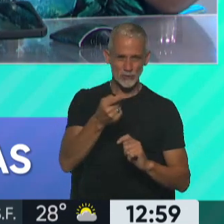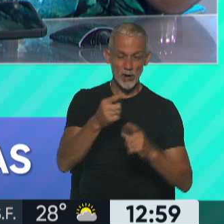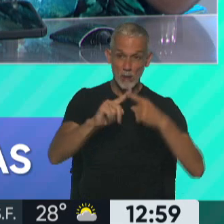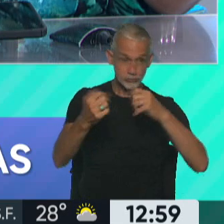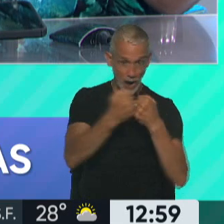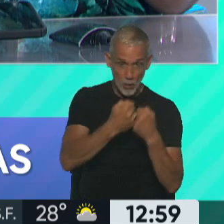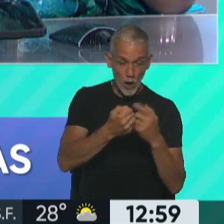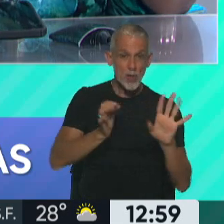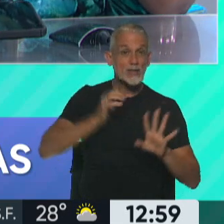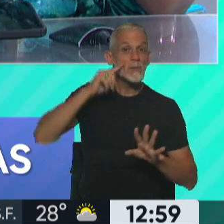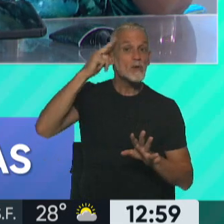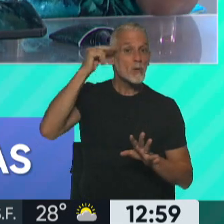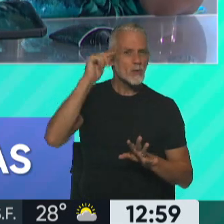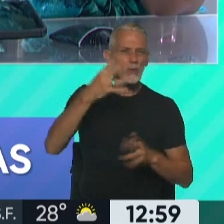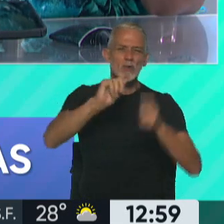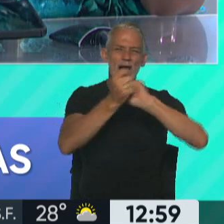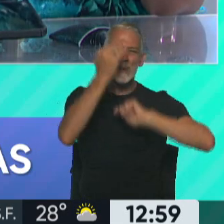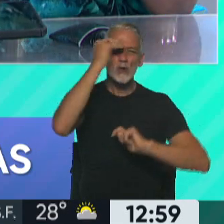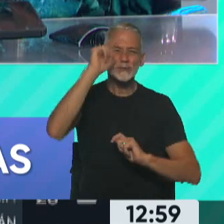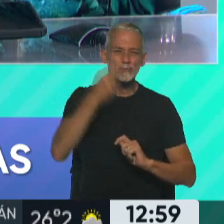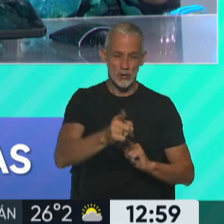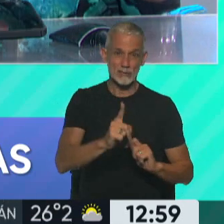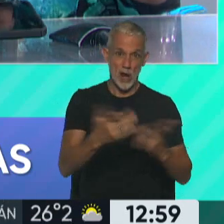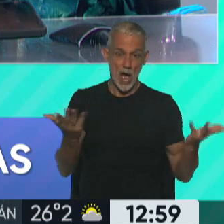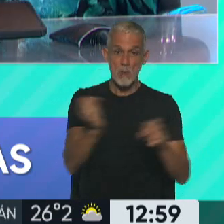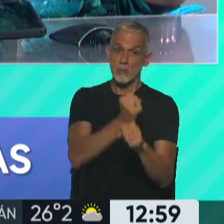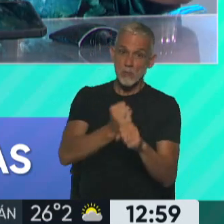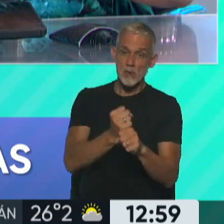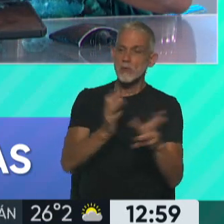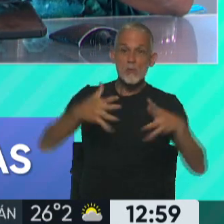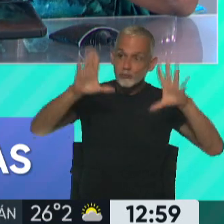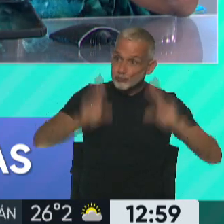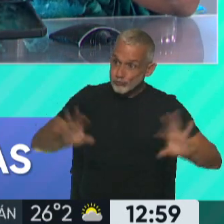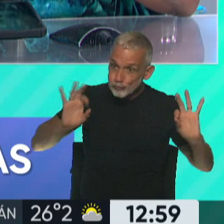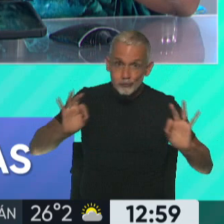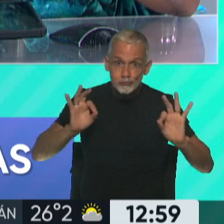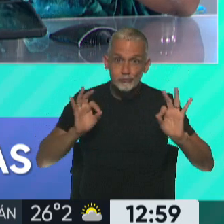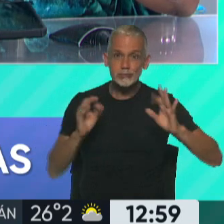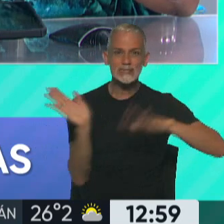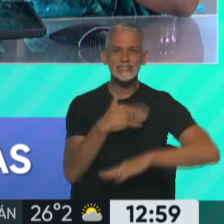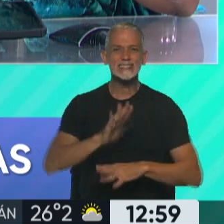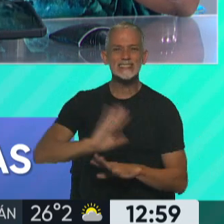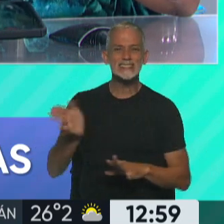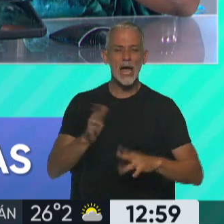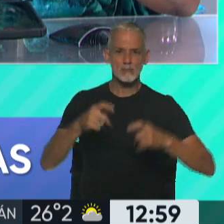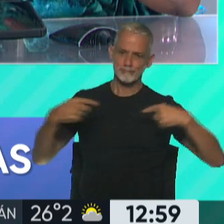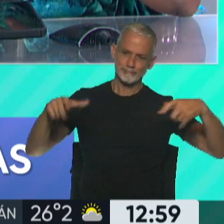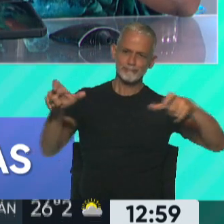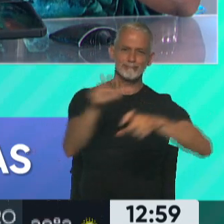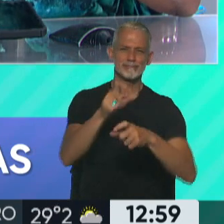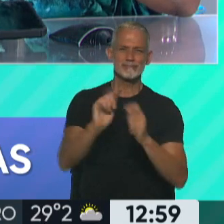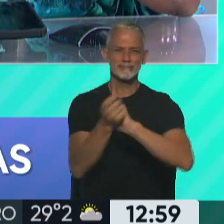social, como debe ser toda reforma constitucional, ¿no? Se aprueban por unanimidad los constituyentes